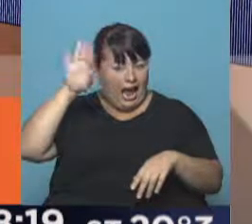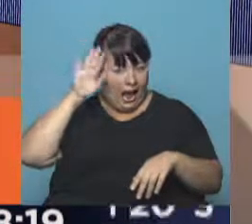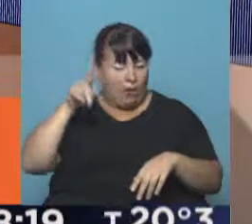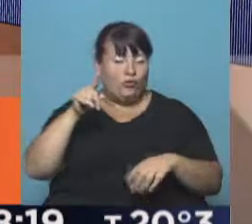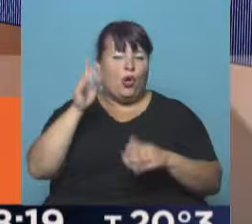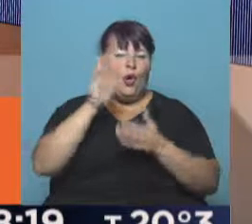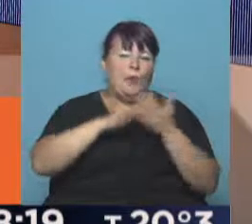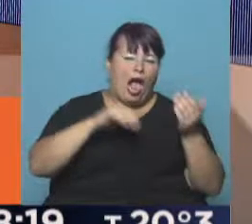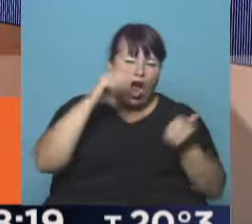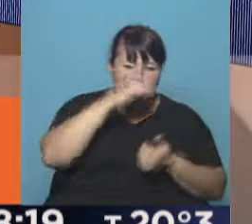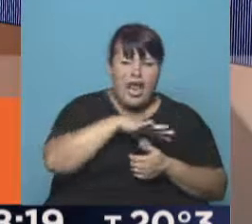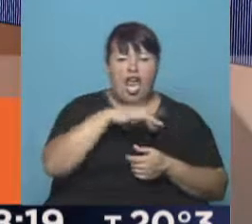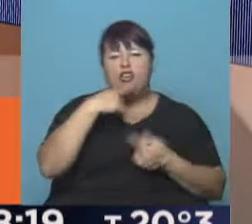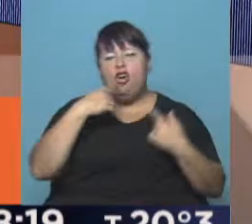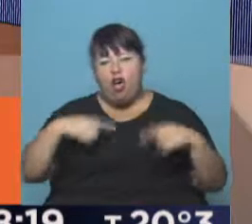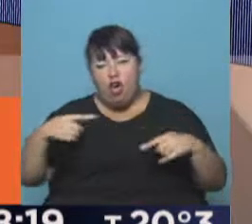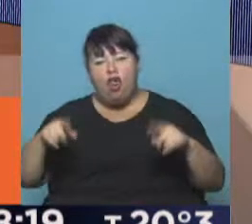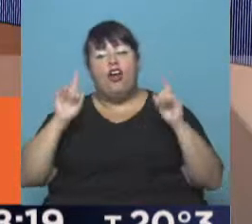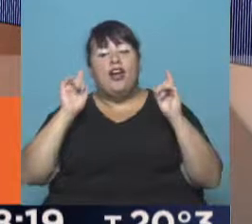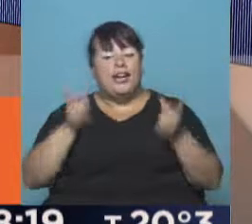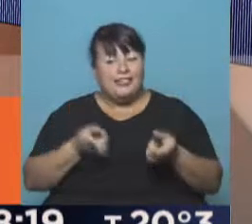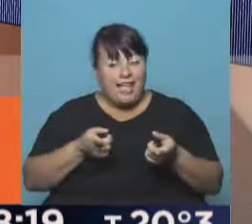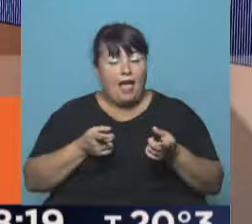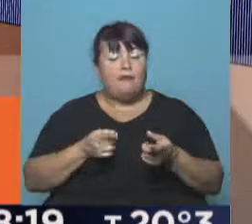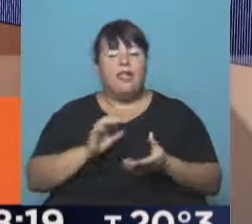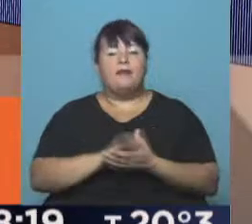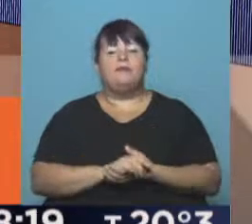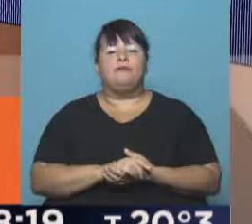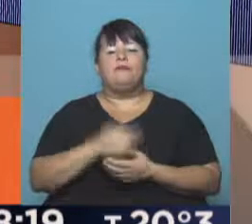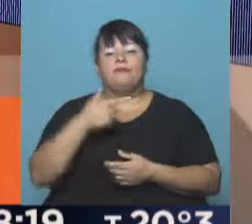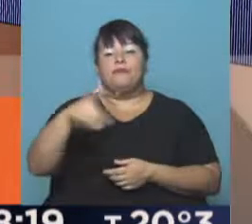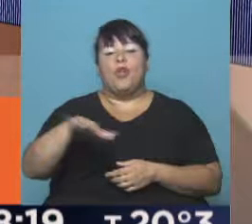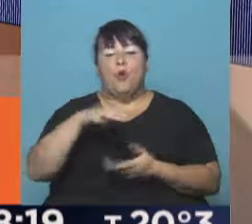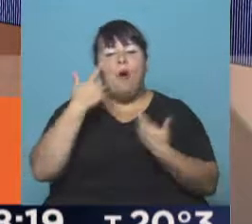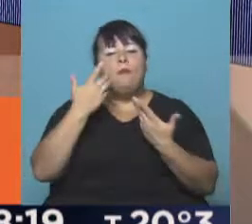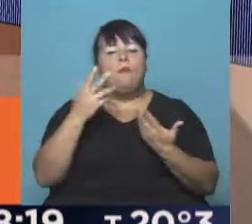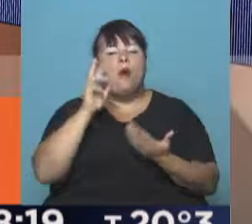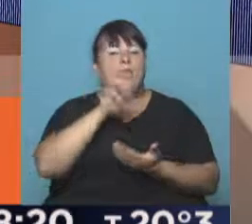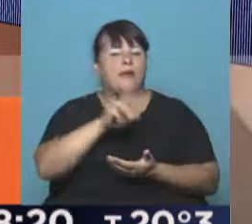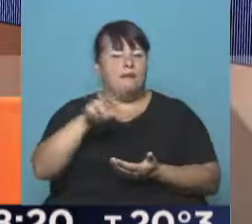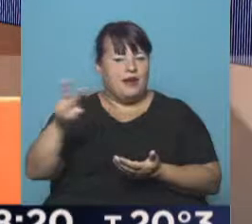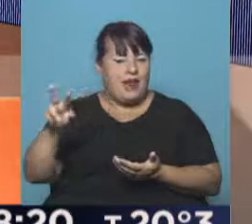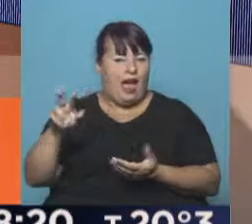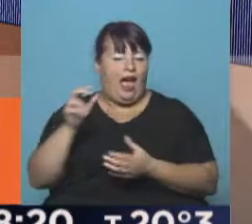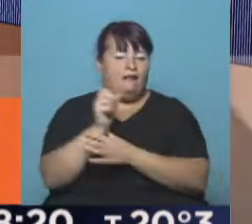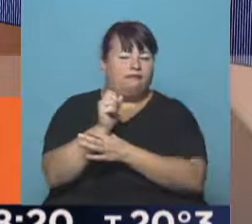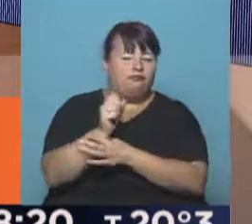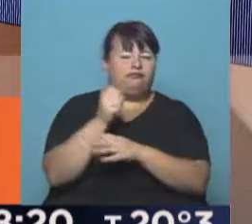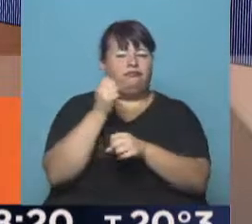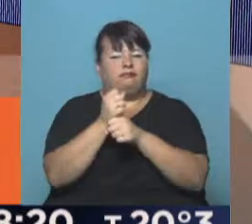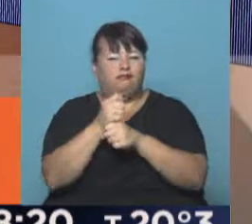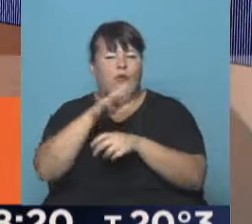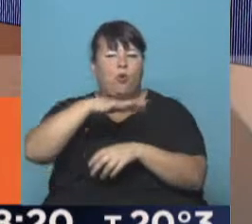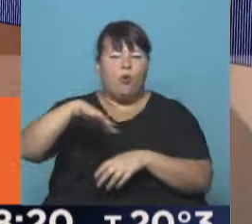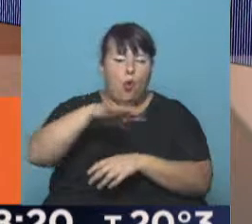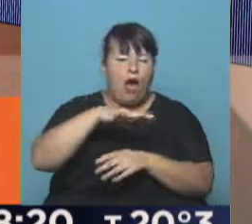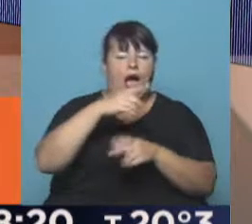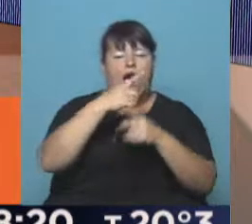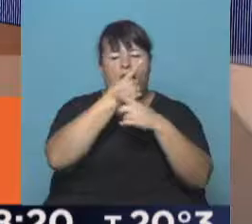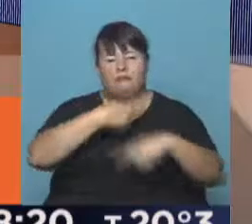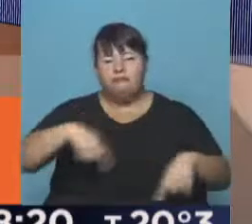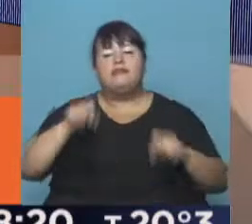entre blanco y negro y color, y que además llevan a este lugar la posibilidad de ver destrezas, tareas, paisajes